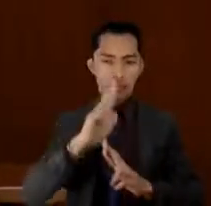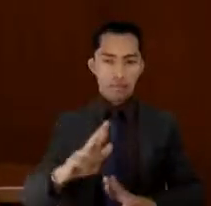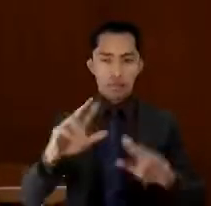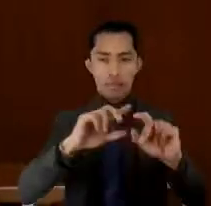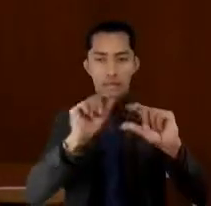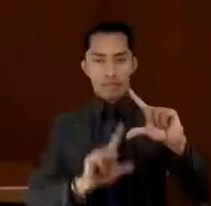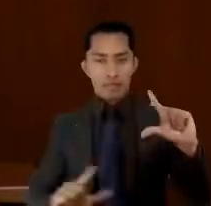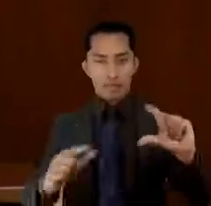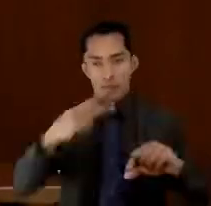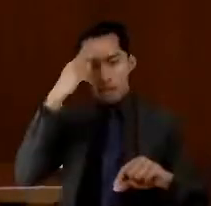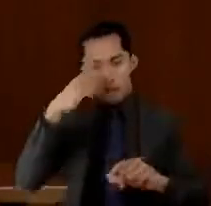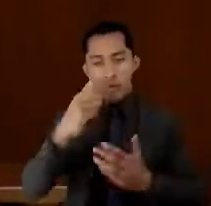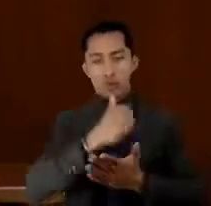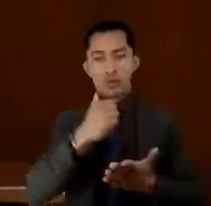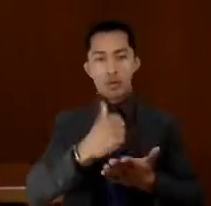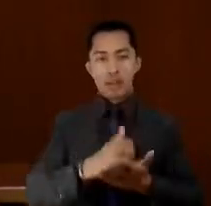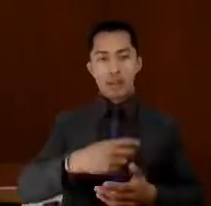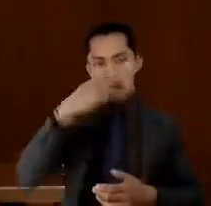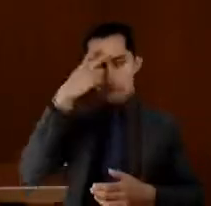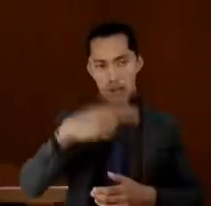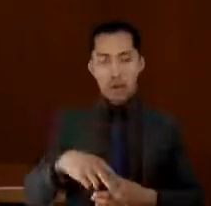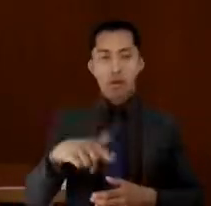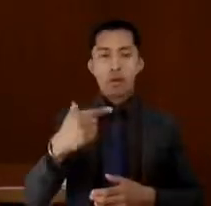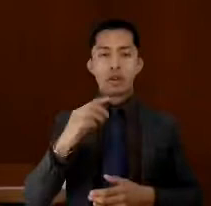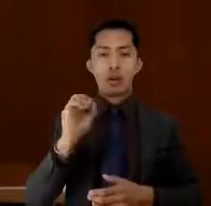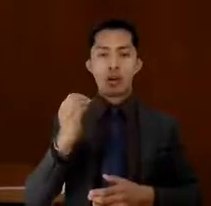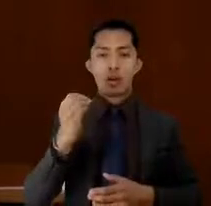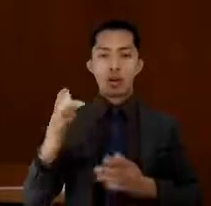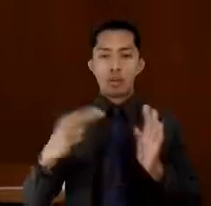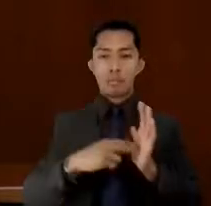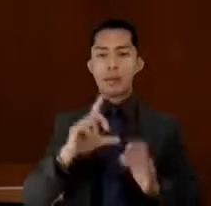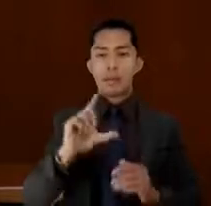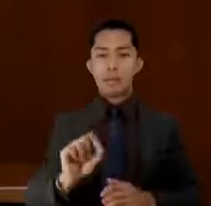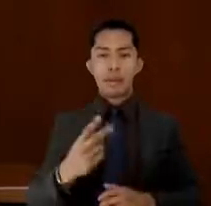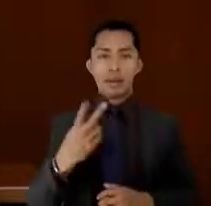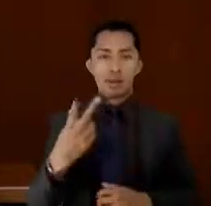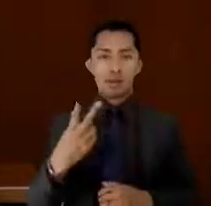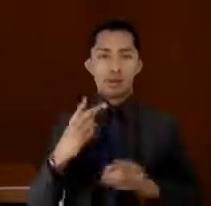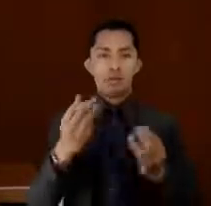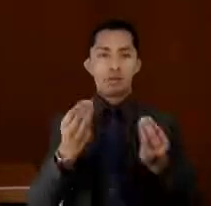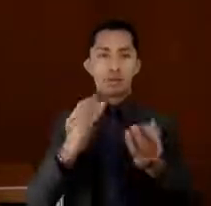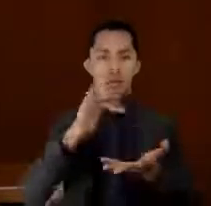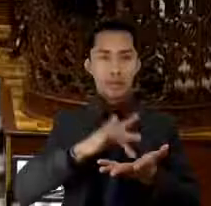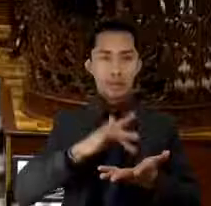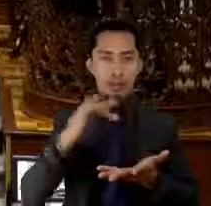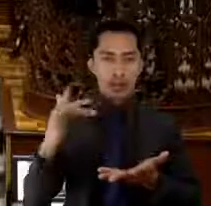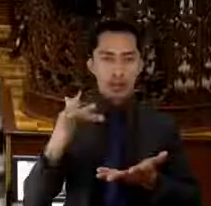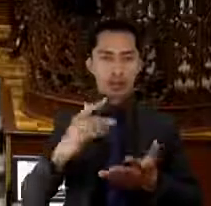Unión, Ciudad de México, a 12 de octubre del 2022. Muchas gracias.